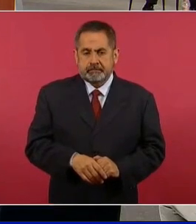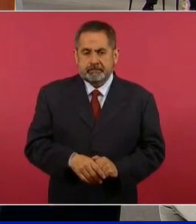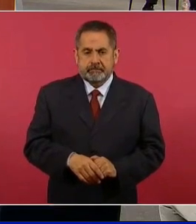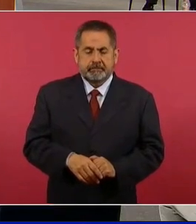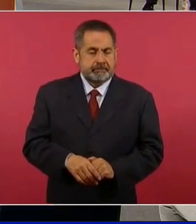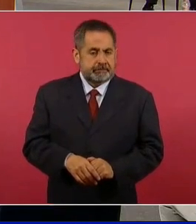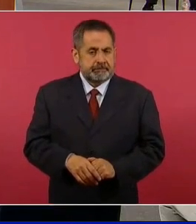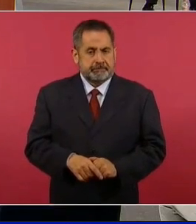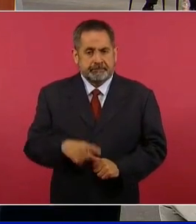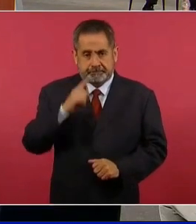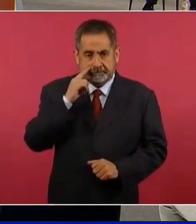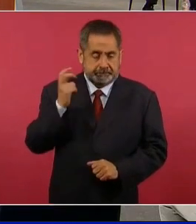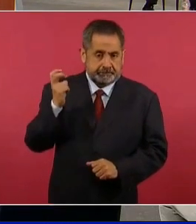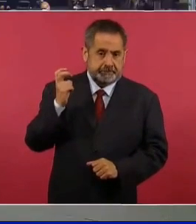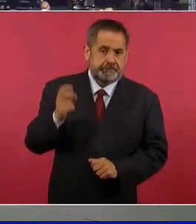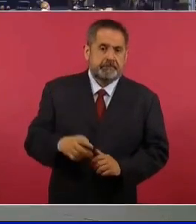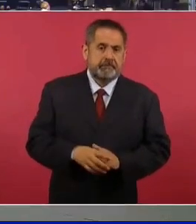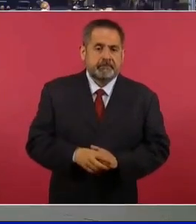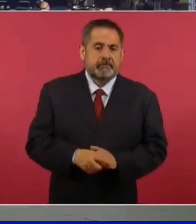Esto